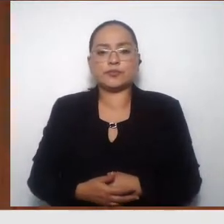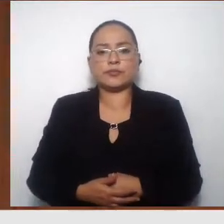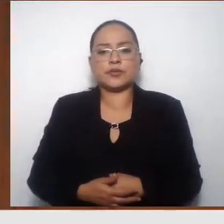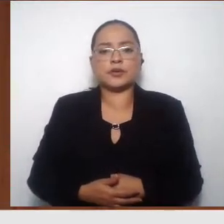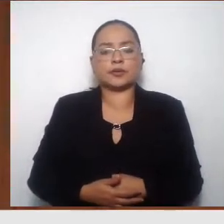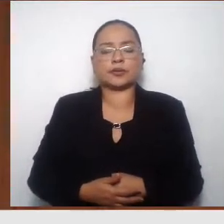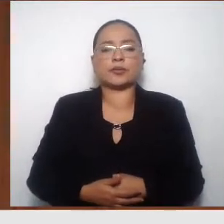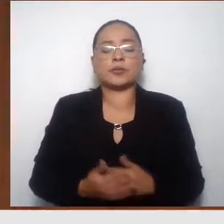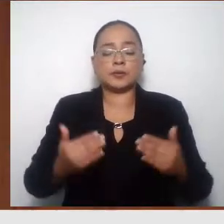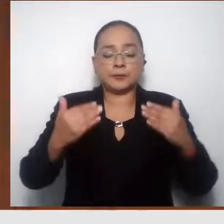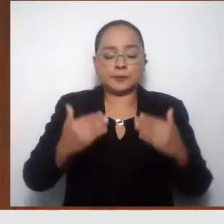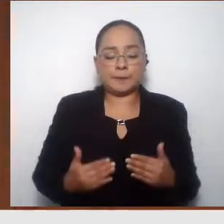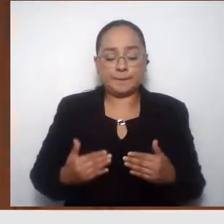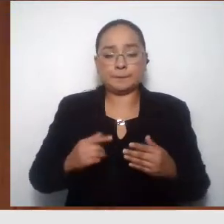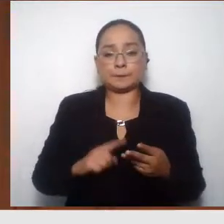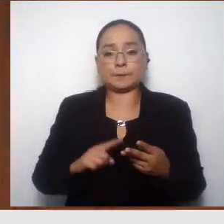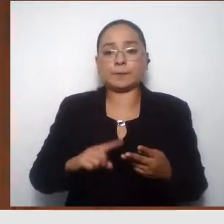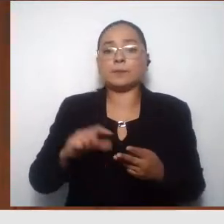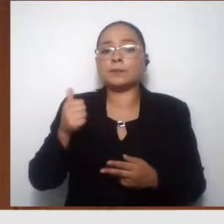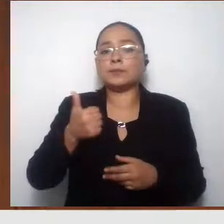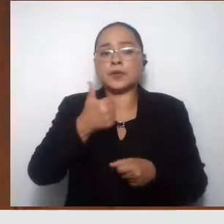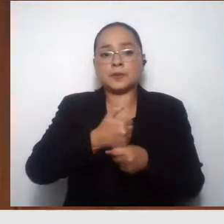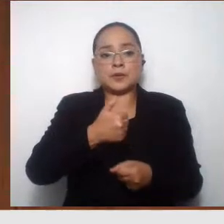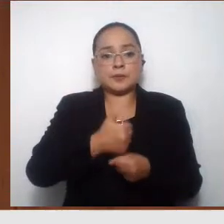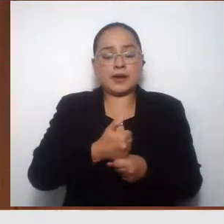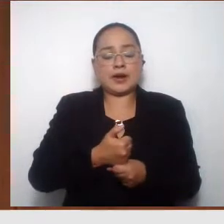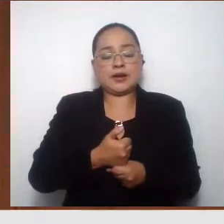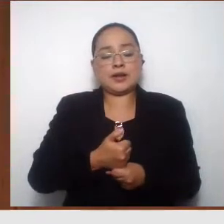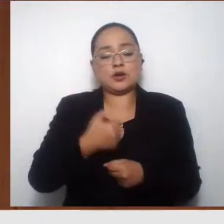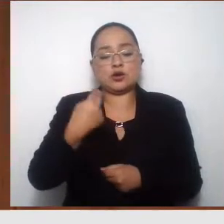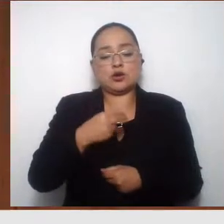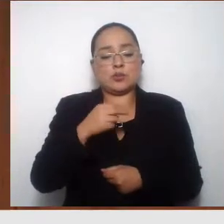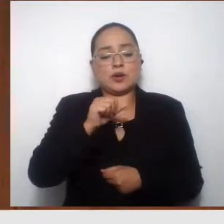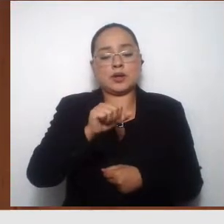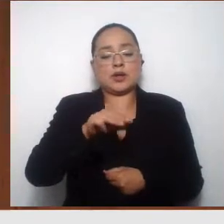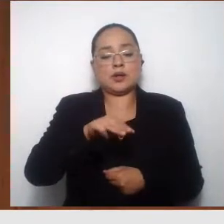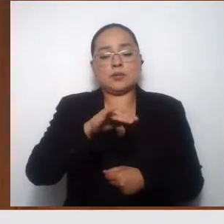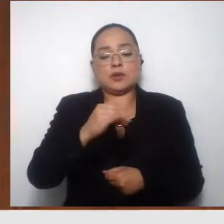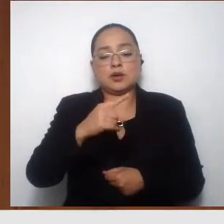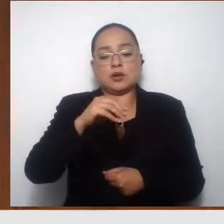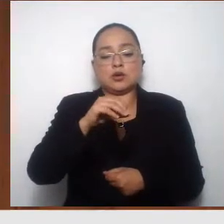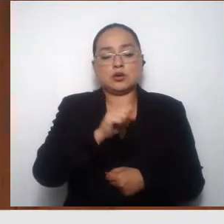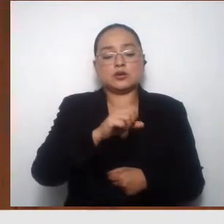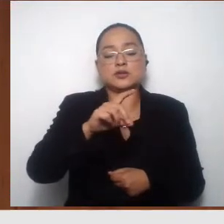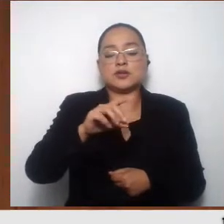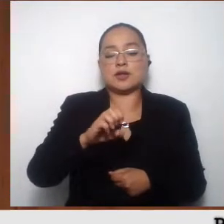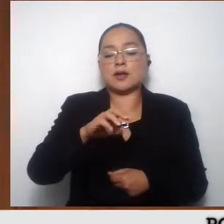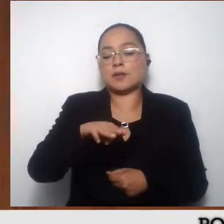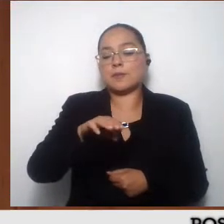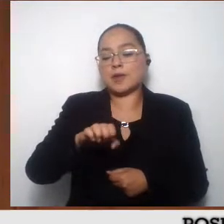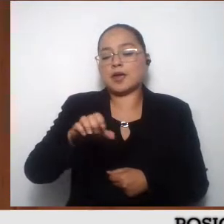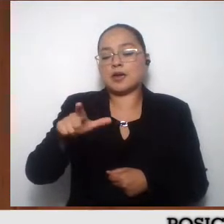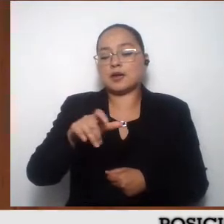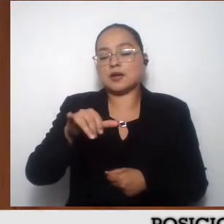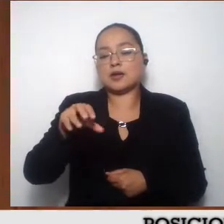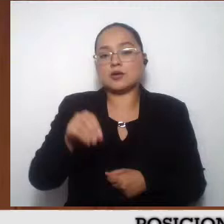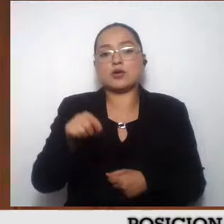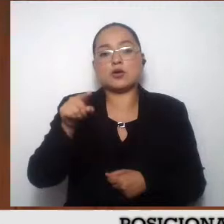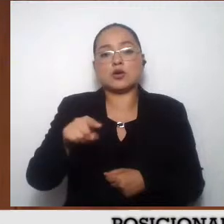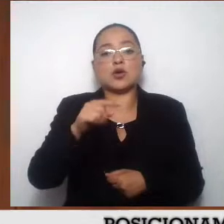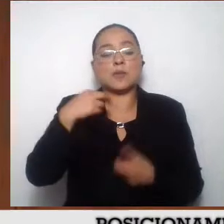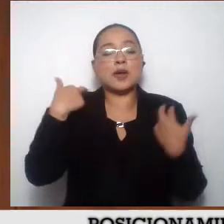La siguiente es primaria Amigos de México, a cargo de el maestro Jorge Luis Rubio